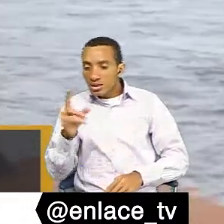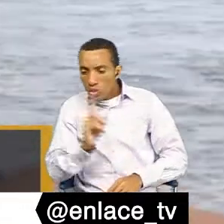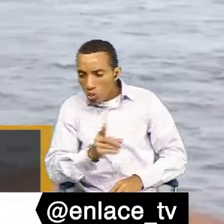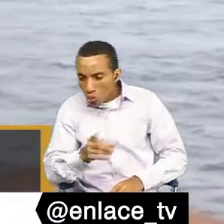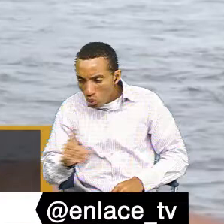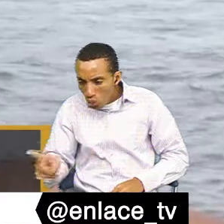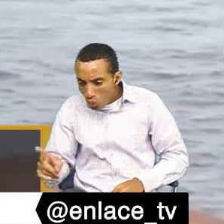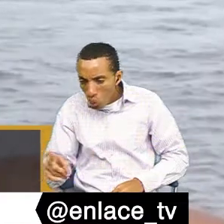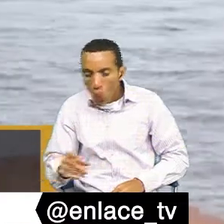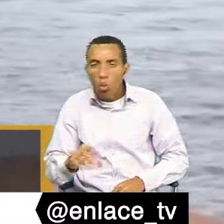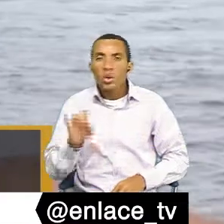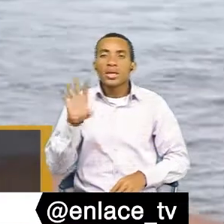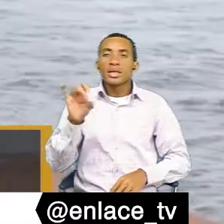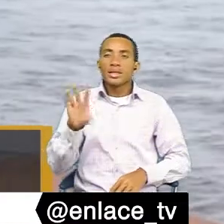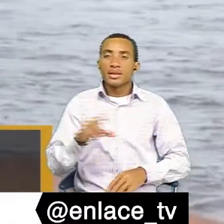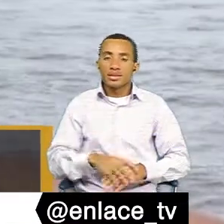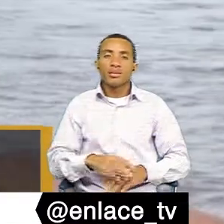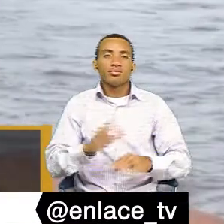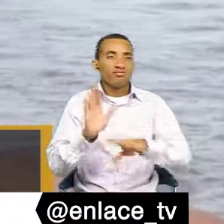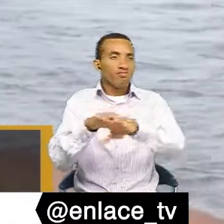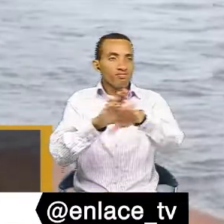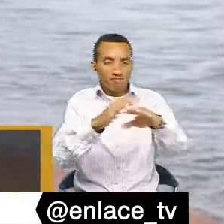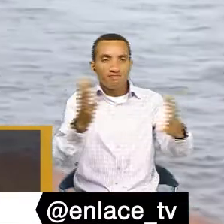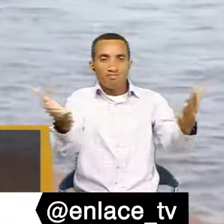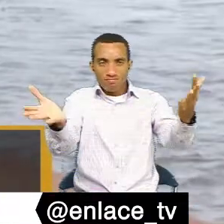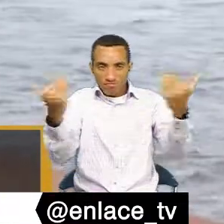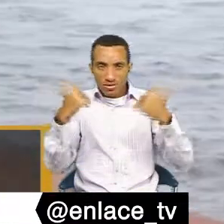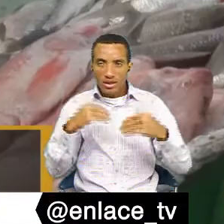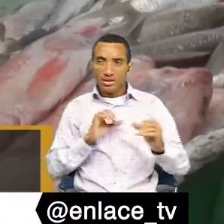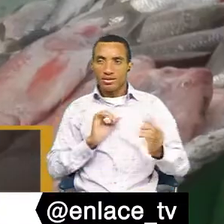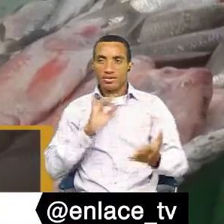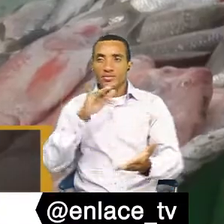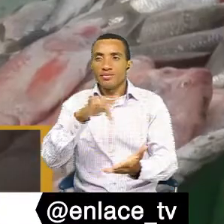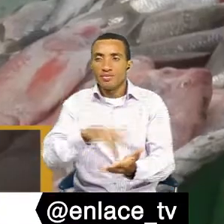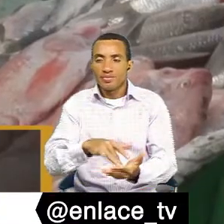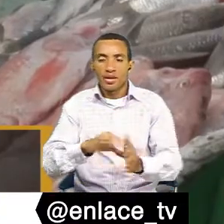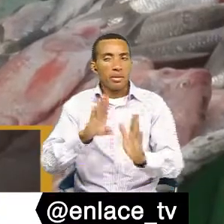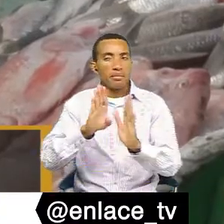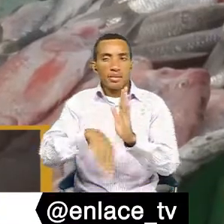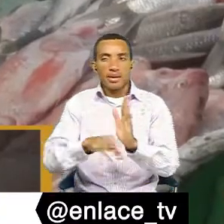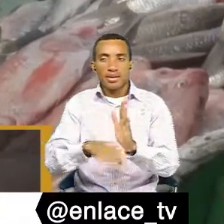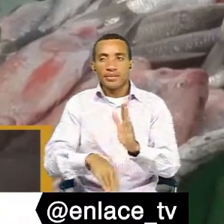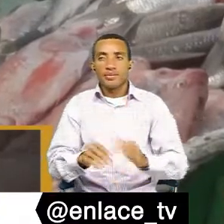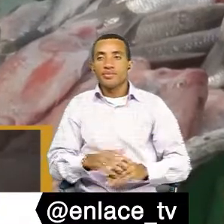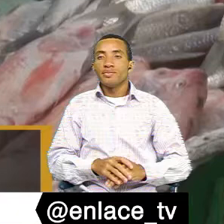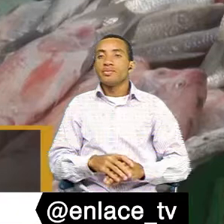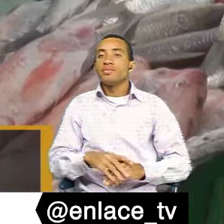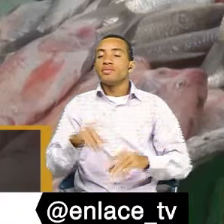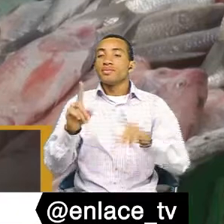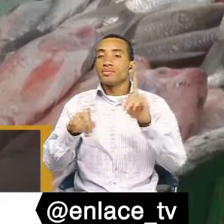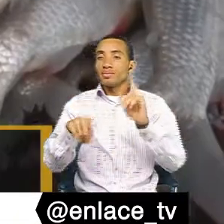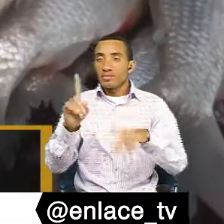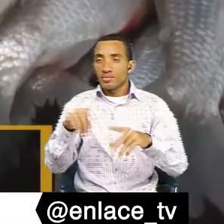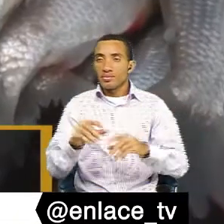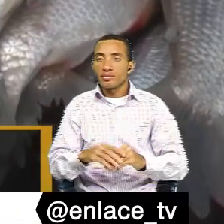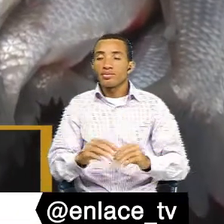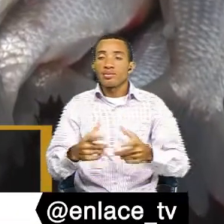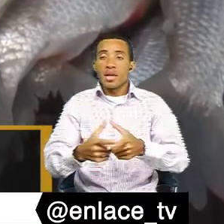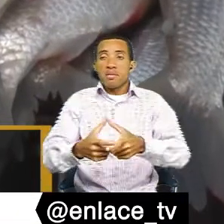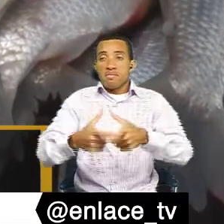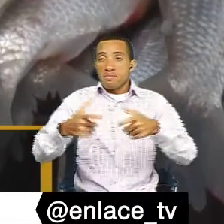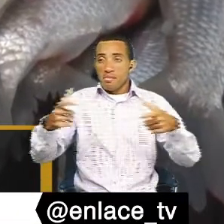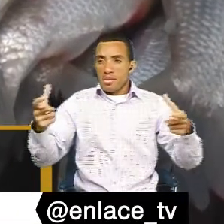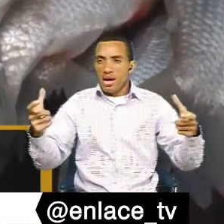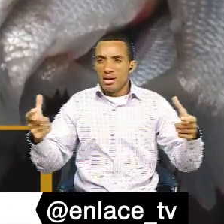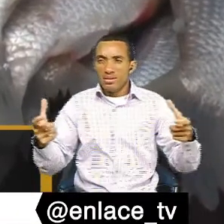entonces invitamos acá a todos los barranquillos para que vengan al Paseo del Río, en el sector del muelle, que hay boca chico barato. Los compradores mencionaron que la subienda de hoy hay que aprovecharla